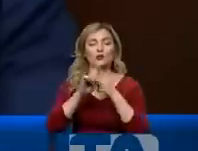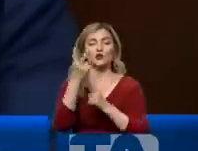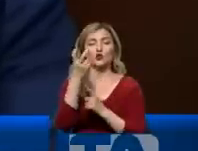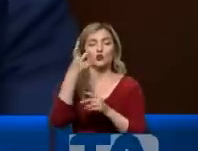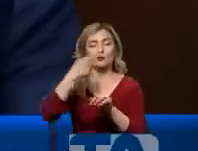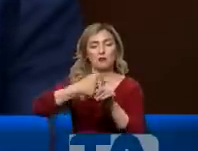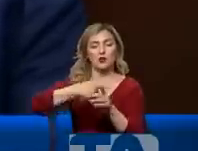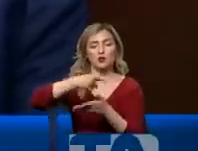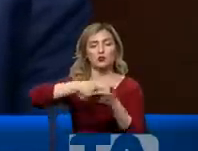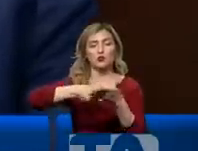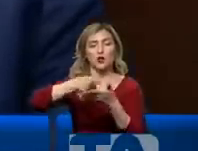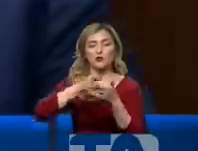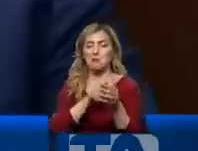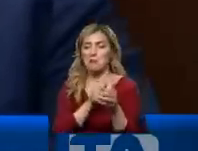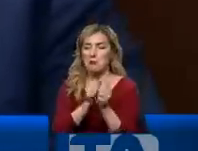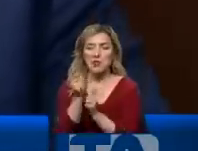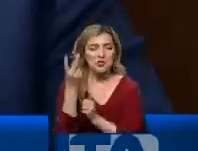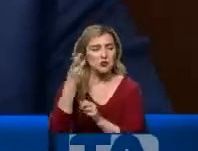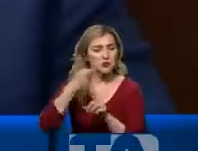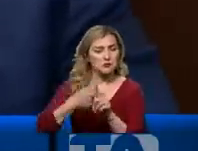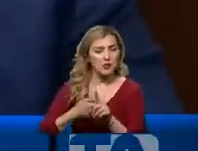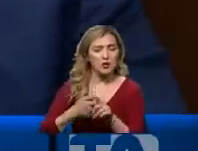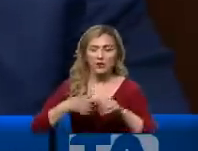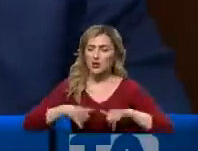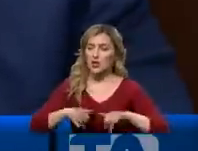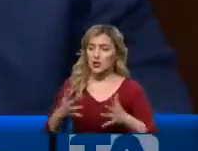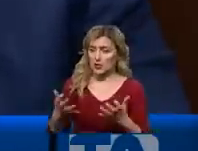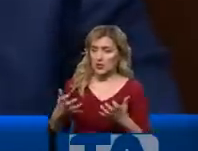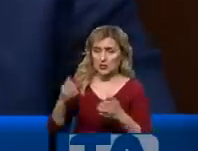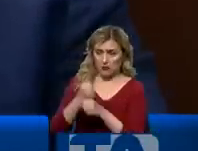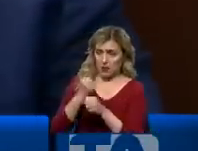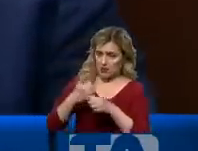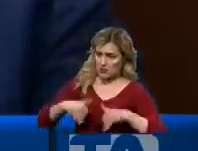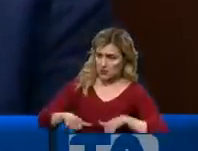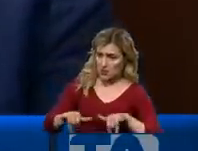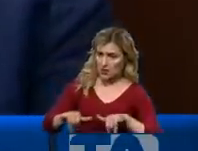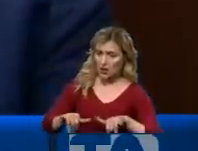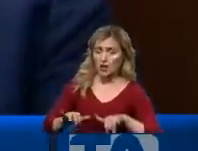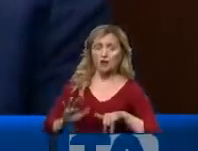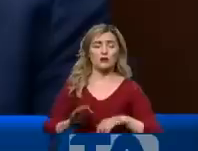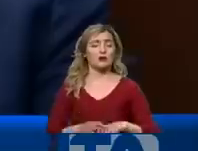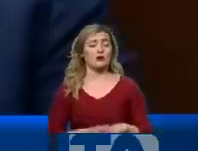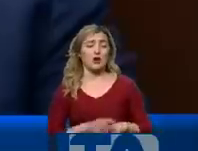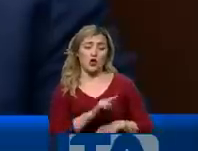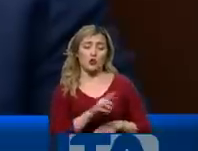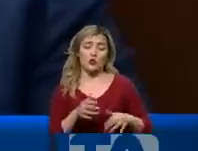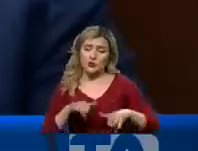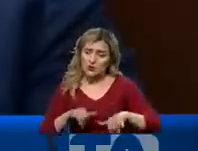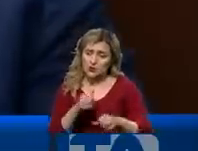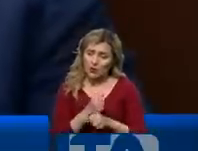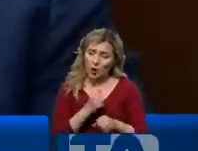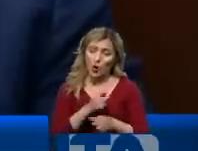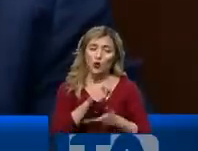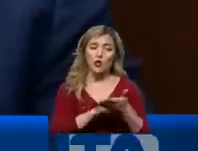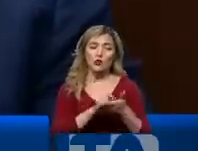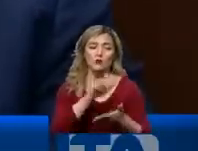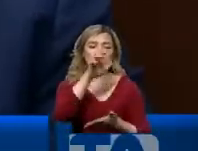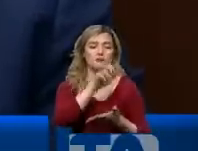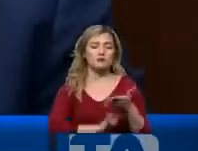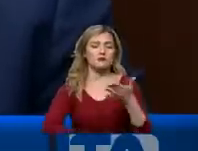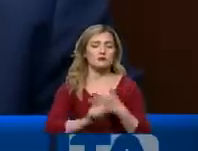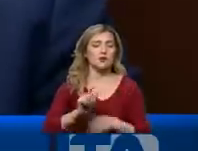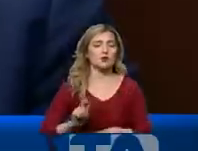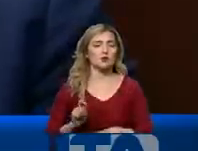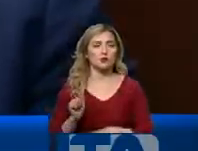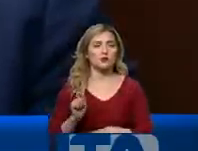meses. Pasado a la duración de estos 12 meses de continuar la necesidad de la relación laboral, el contrato se convertiría